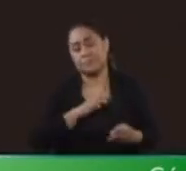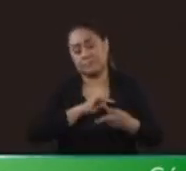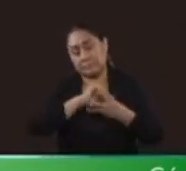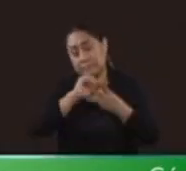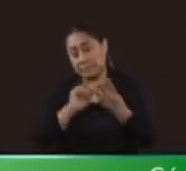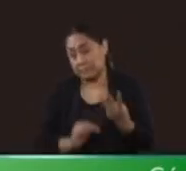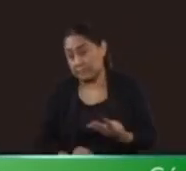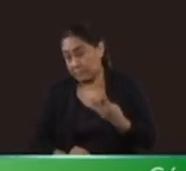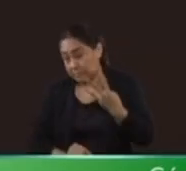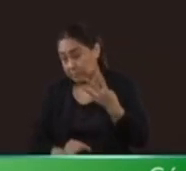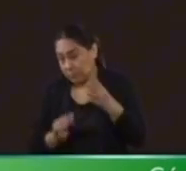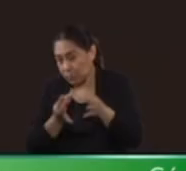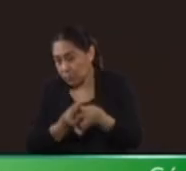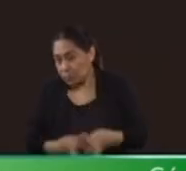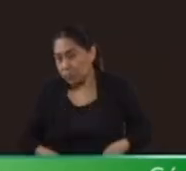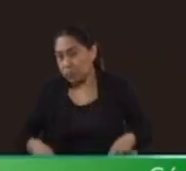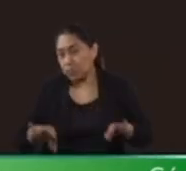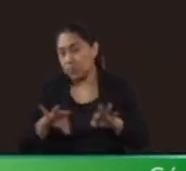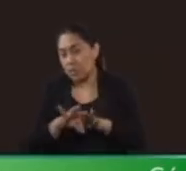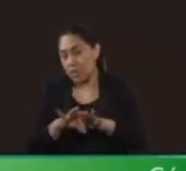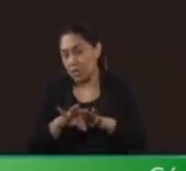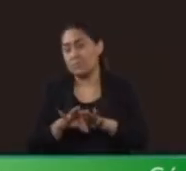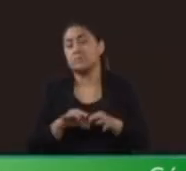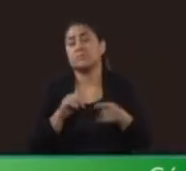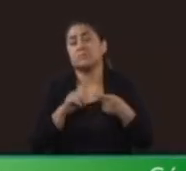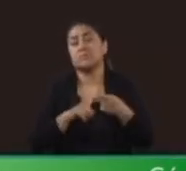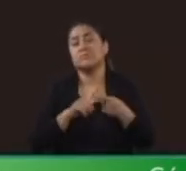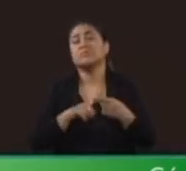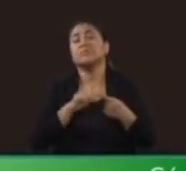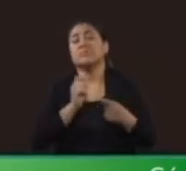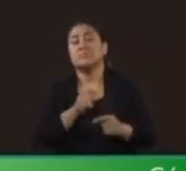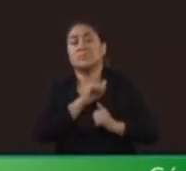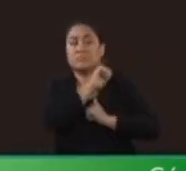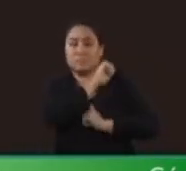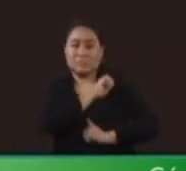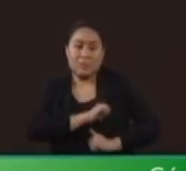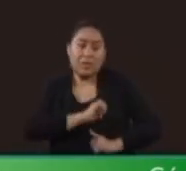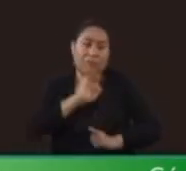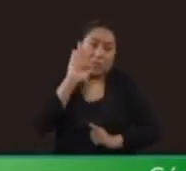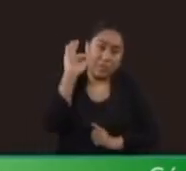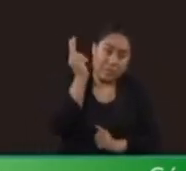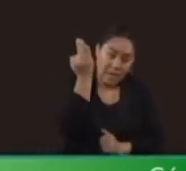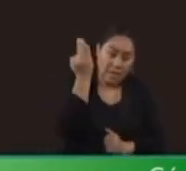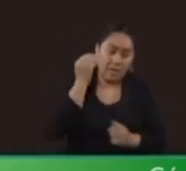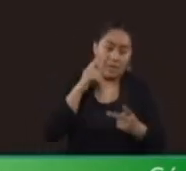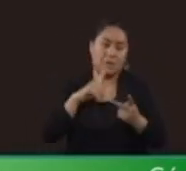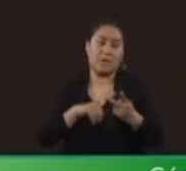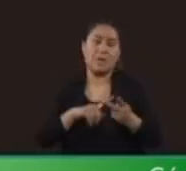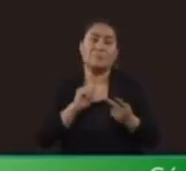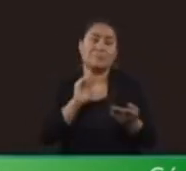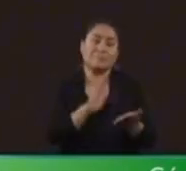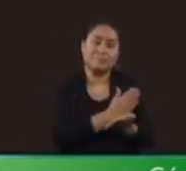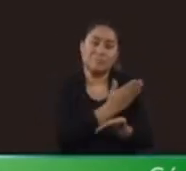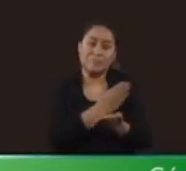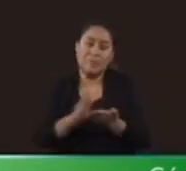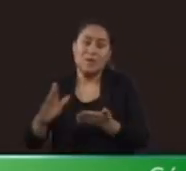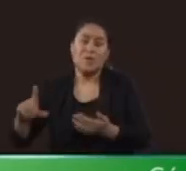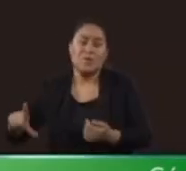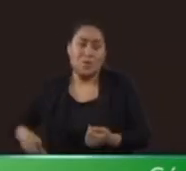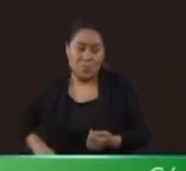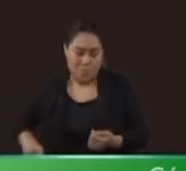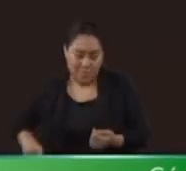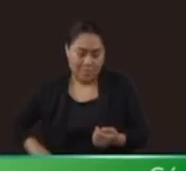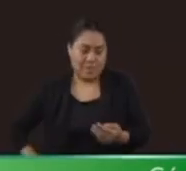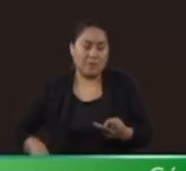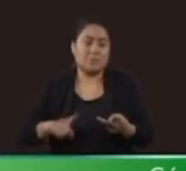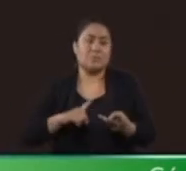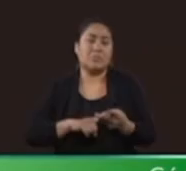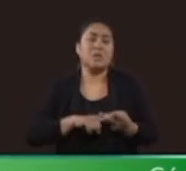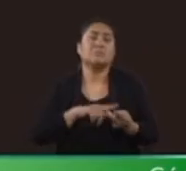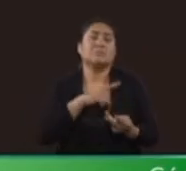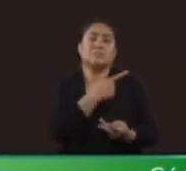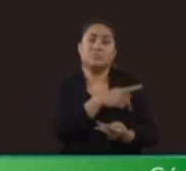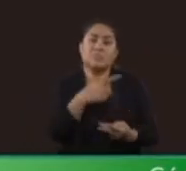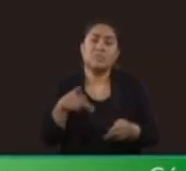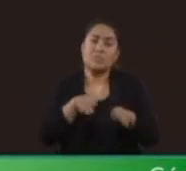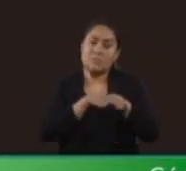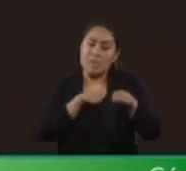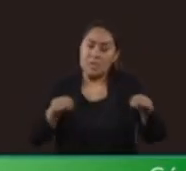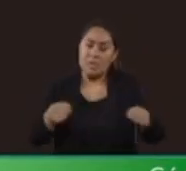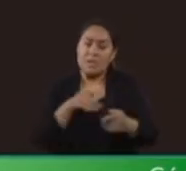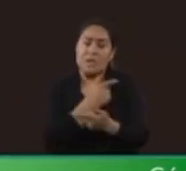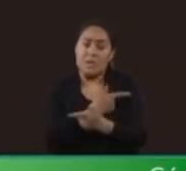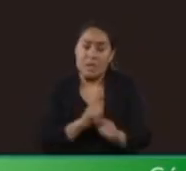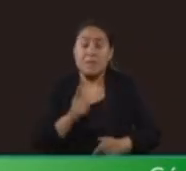dado forma a nuestro país la división de poderes y el federalismo nuestras aspiraciones democrática y nuestra búsqueda